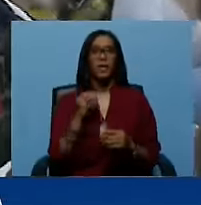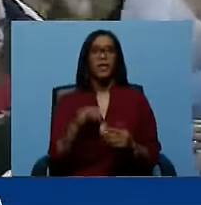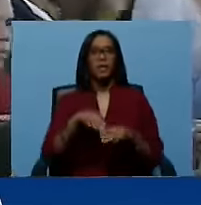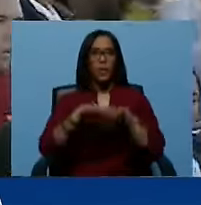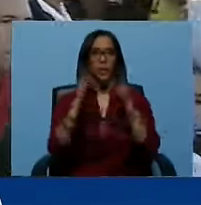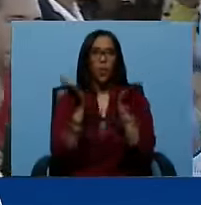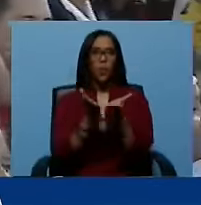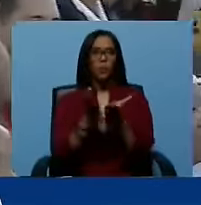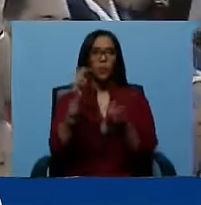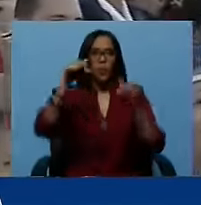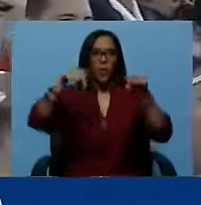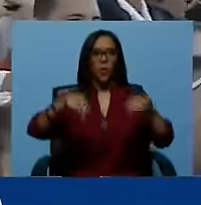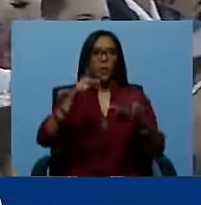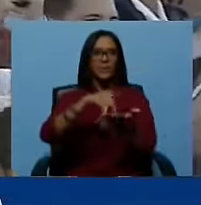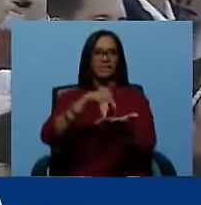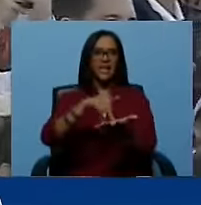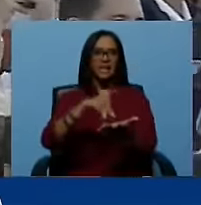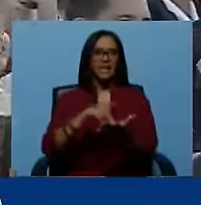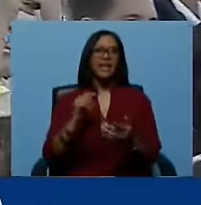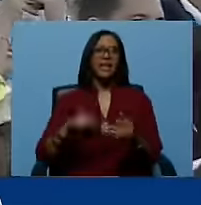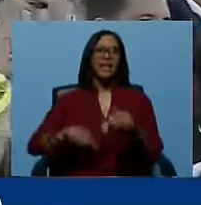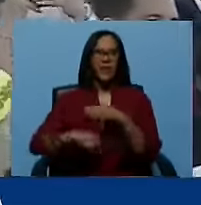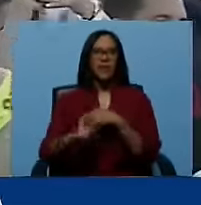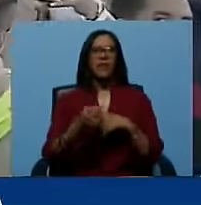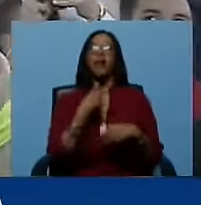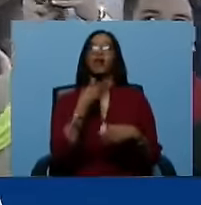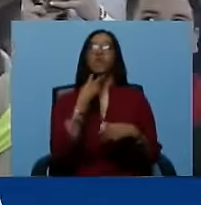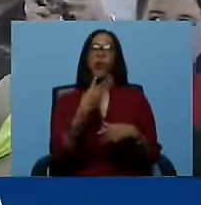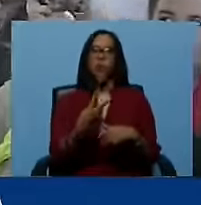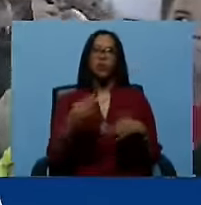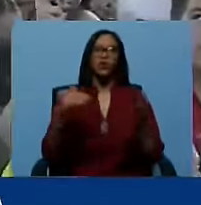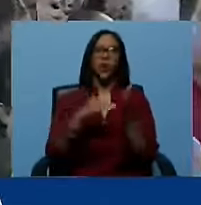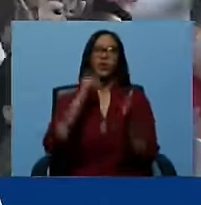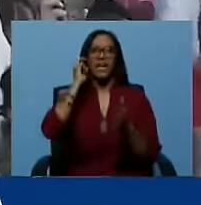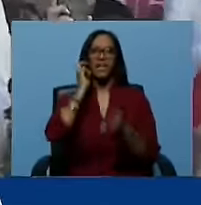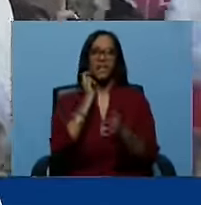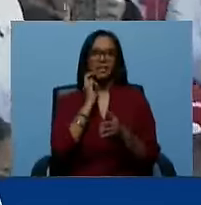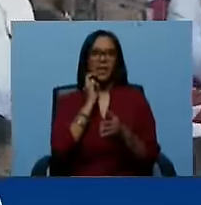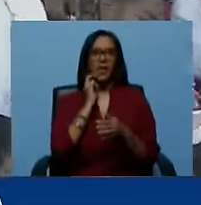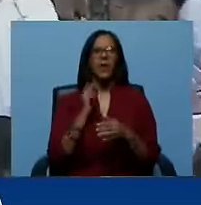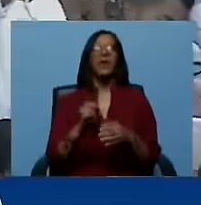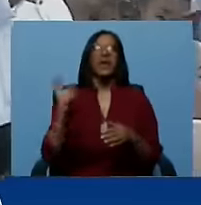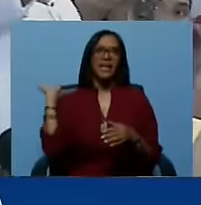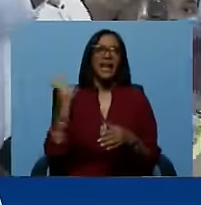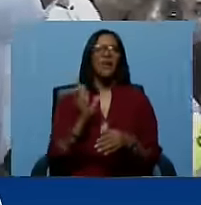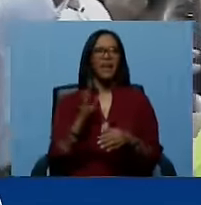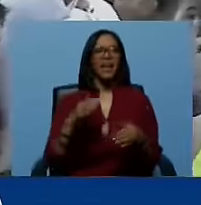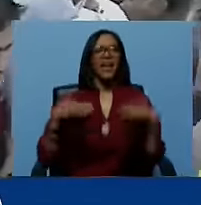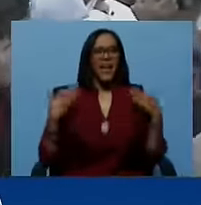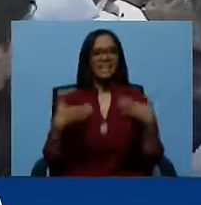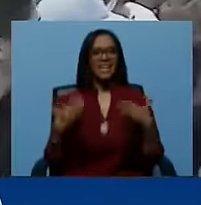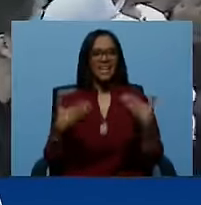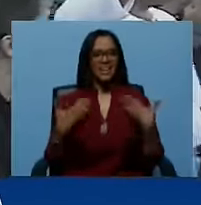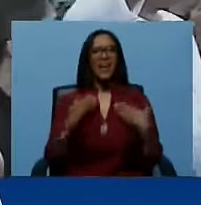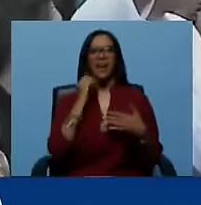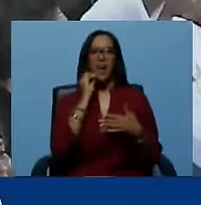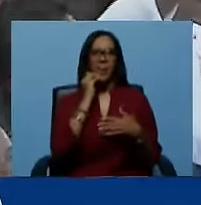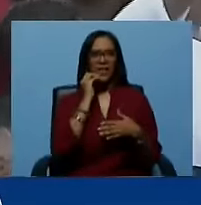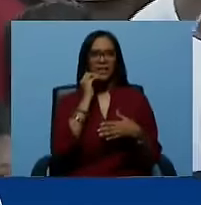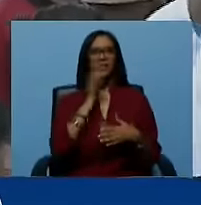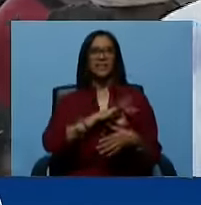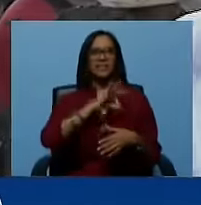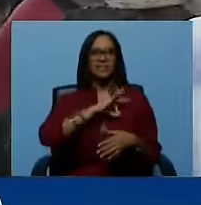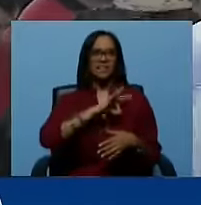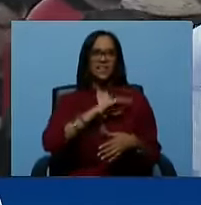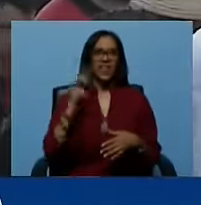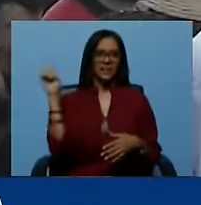están hoy aquí presentes, que vienen a levantar la voz contra el fascismo y que vienen a celebrar a la juventud